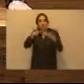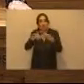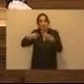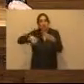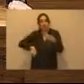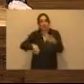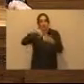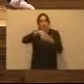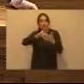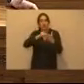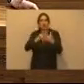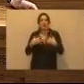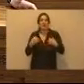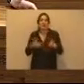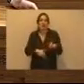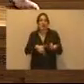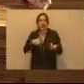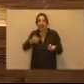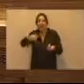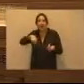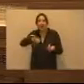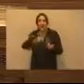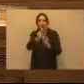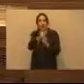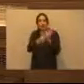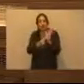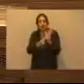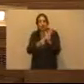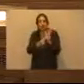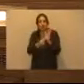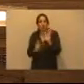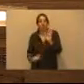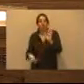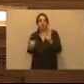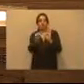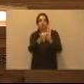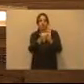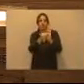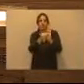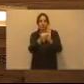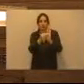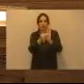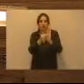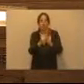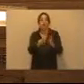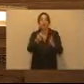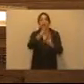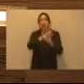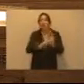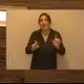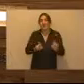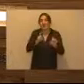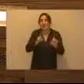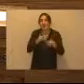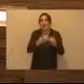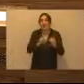sanitario en su general son los que introducen los datos en las bases informáticas. Los programas informáticos lo único que hacen es